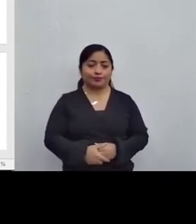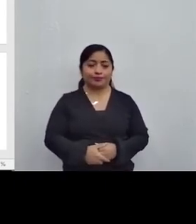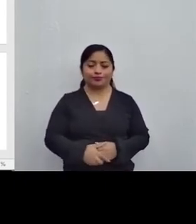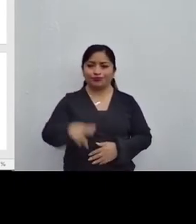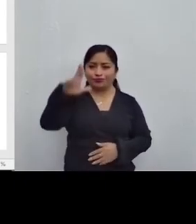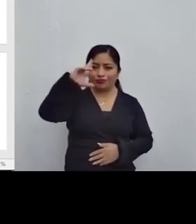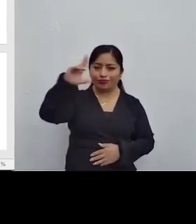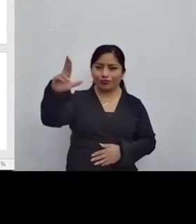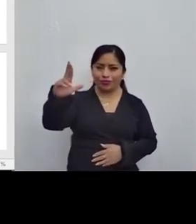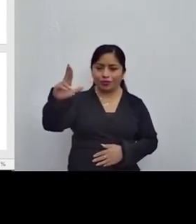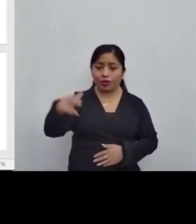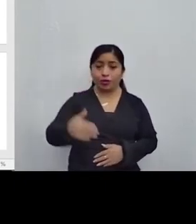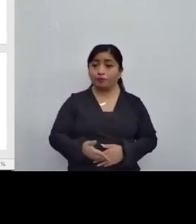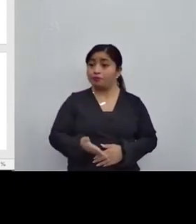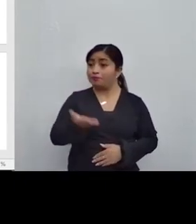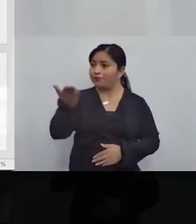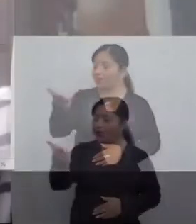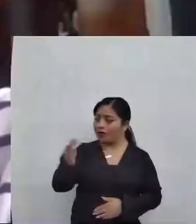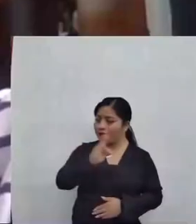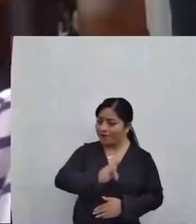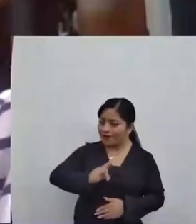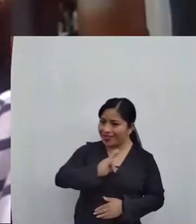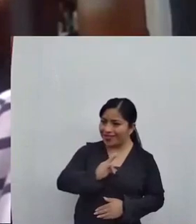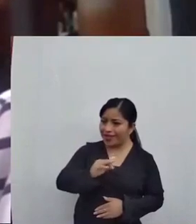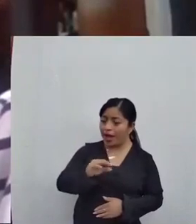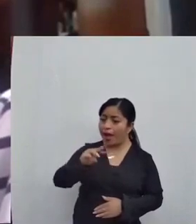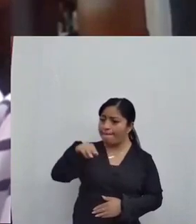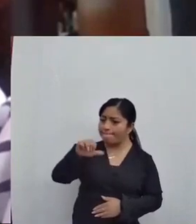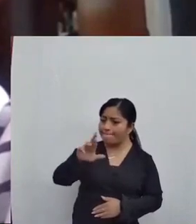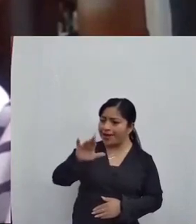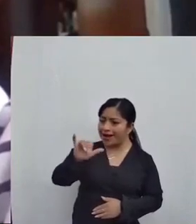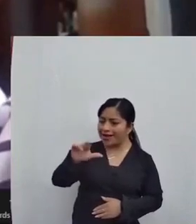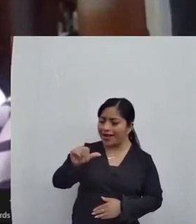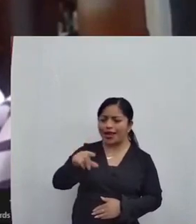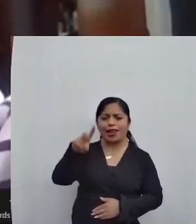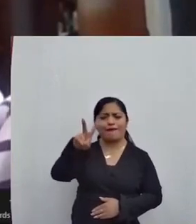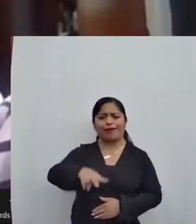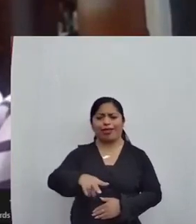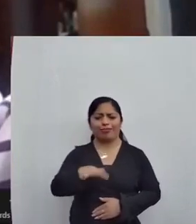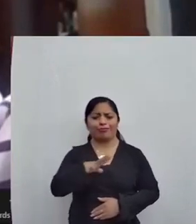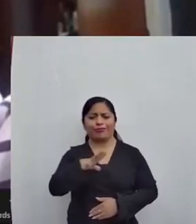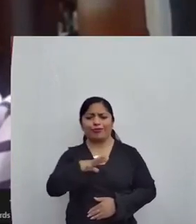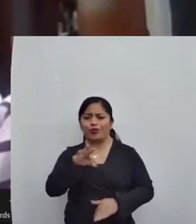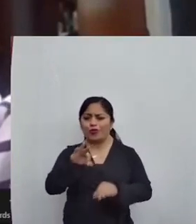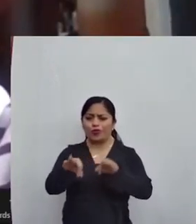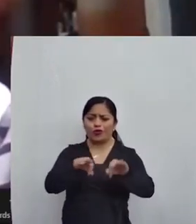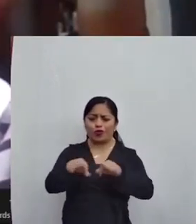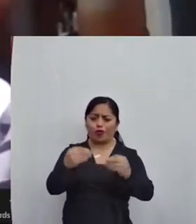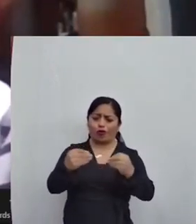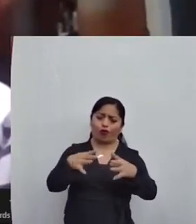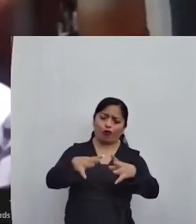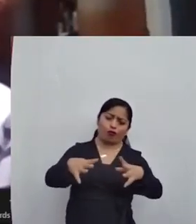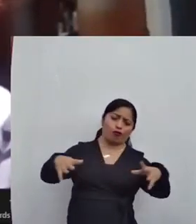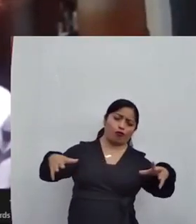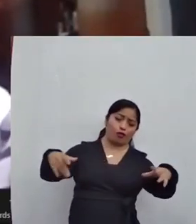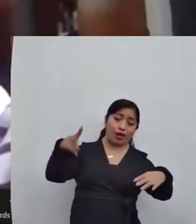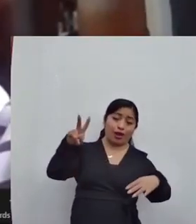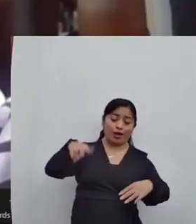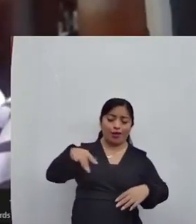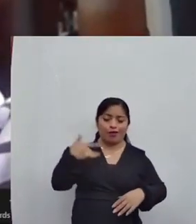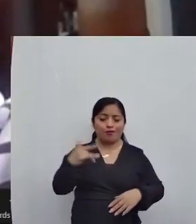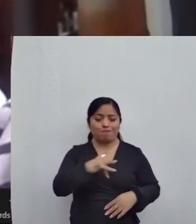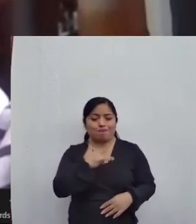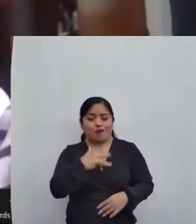Hola, te felicito, Rosa María, que tengas un trabajo tan grande con tantas personas. Es muy